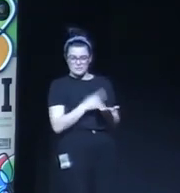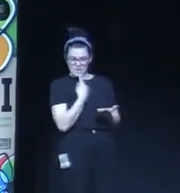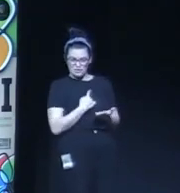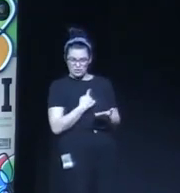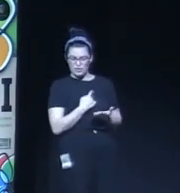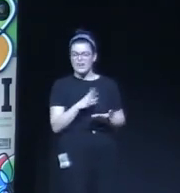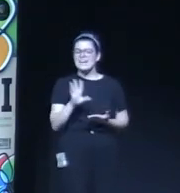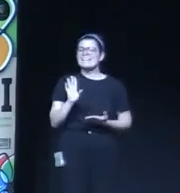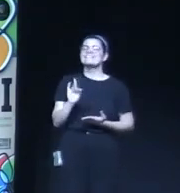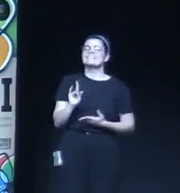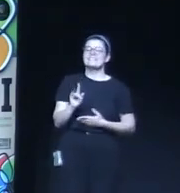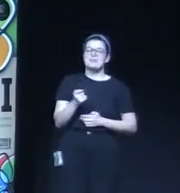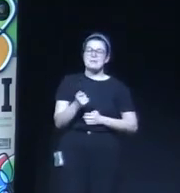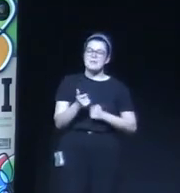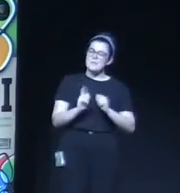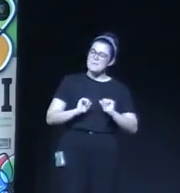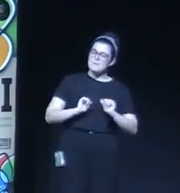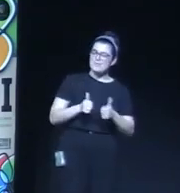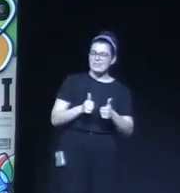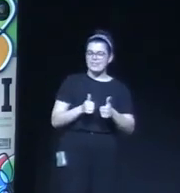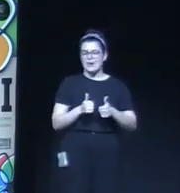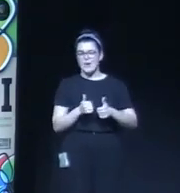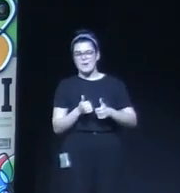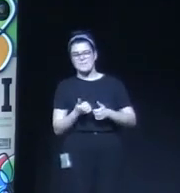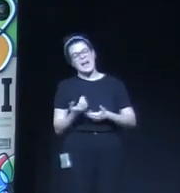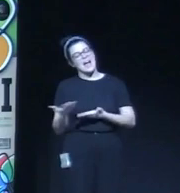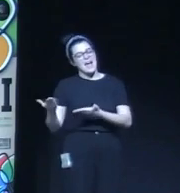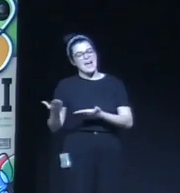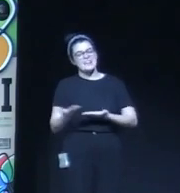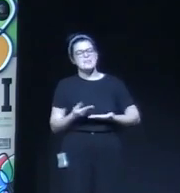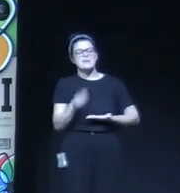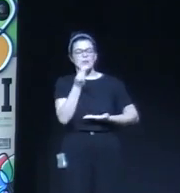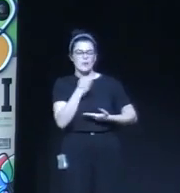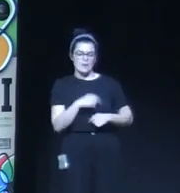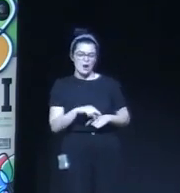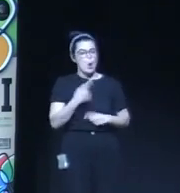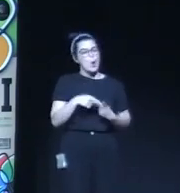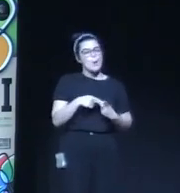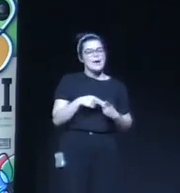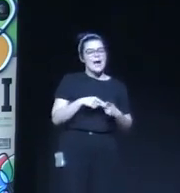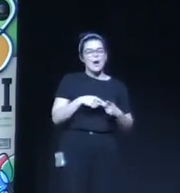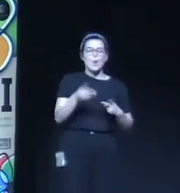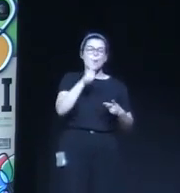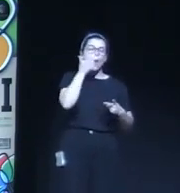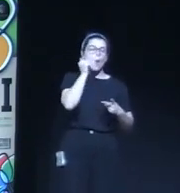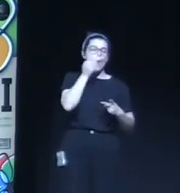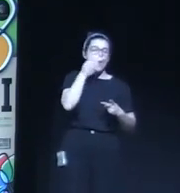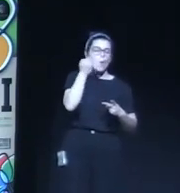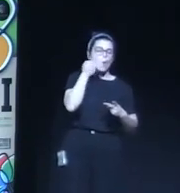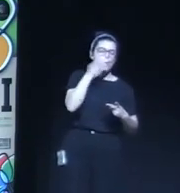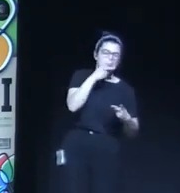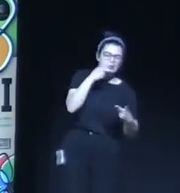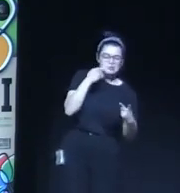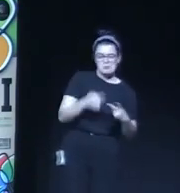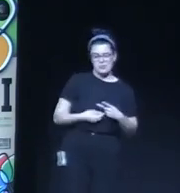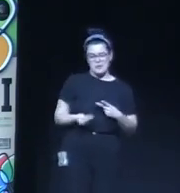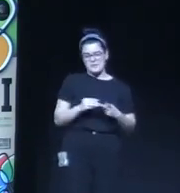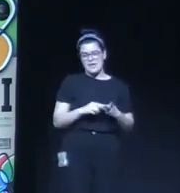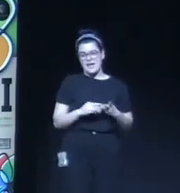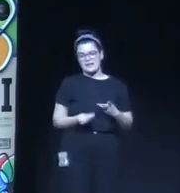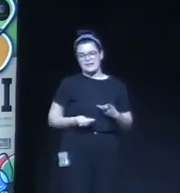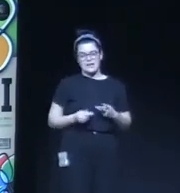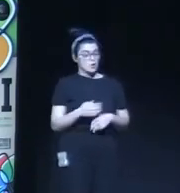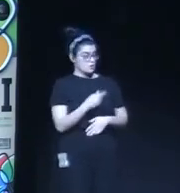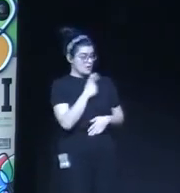Sí, pero bueno, todo primero empezó a invitar a comer. Luego que sí un tiramisú. Y después... O sea, ¿se la ganó